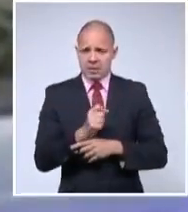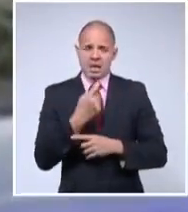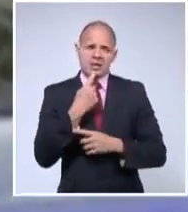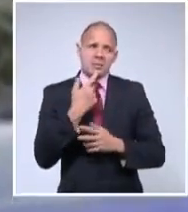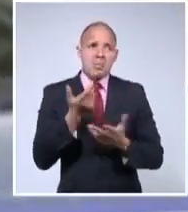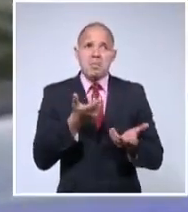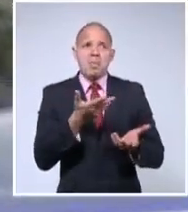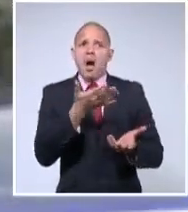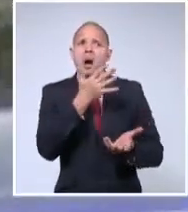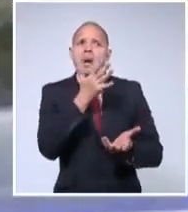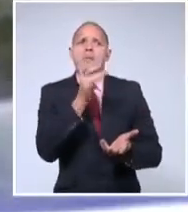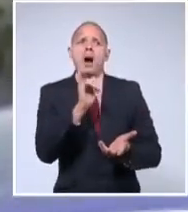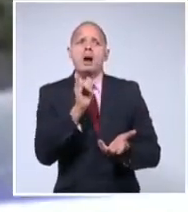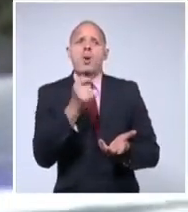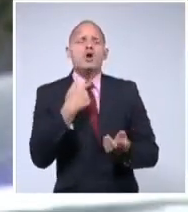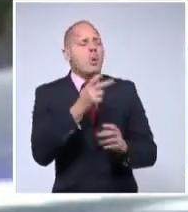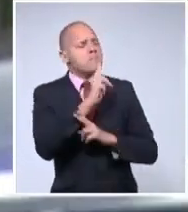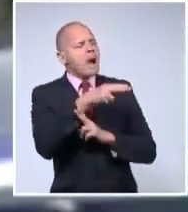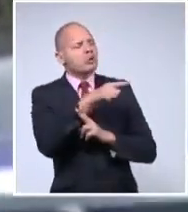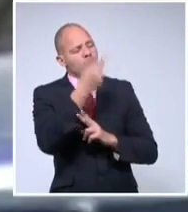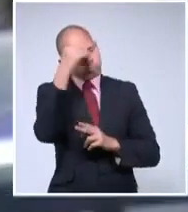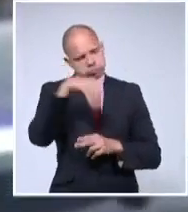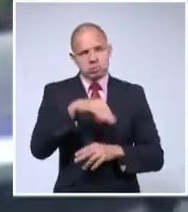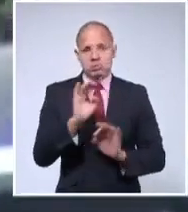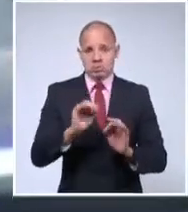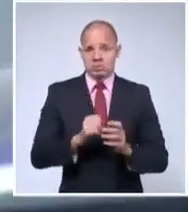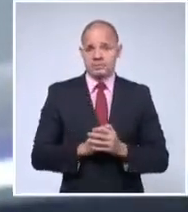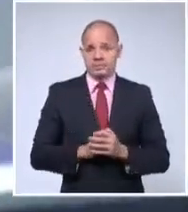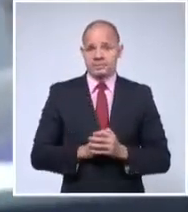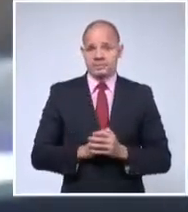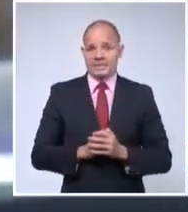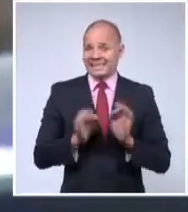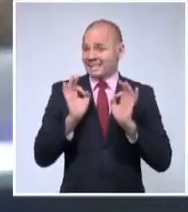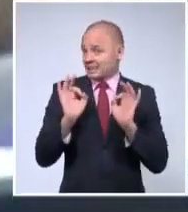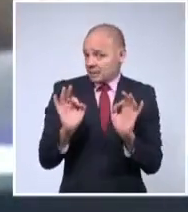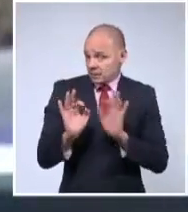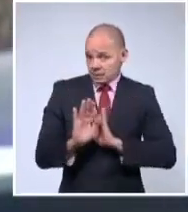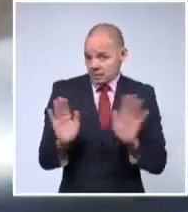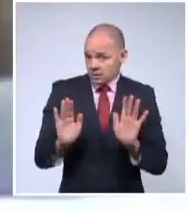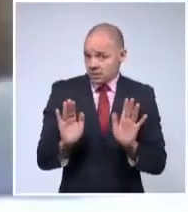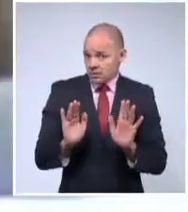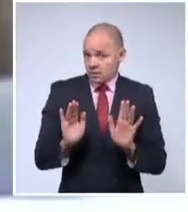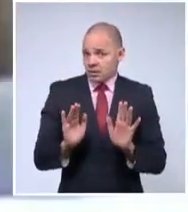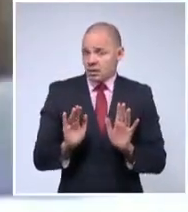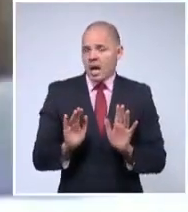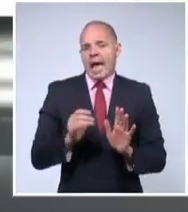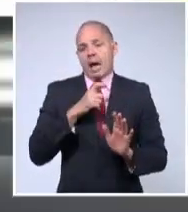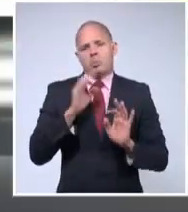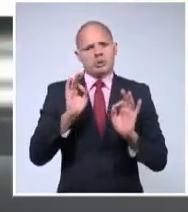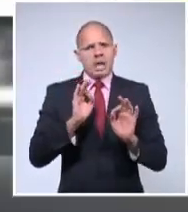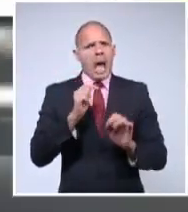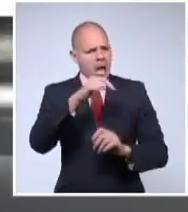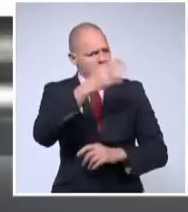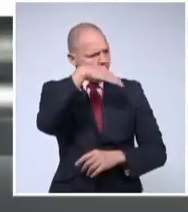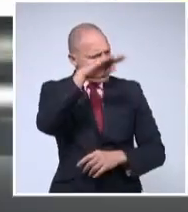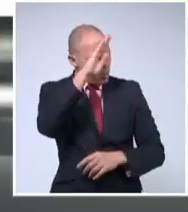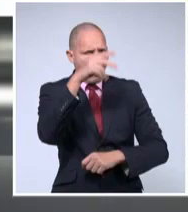con certeza, con exactitud, porque aquí hay una relación de dependencia. Siempre ha habido en Cuba, como en muchas partes del mundo,